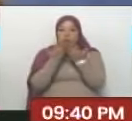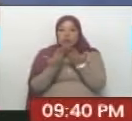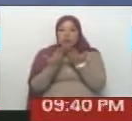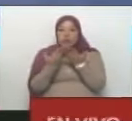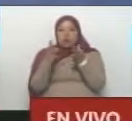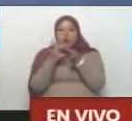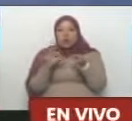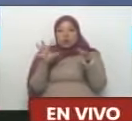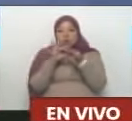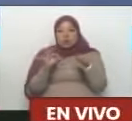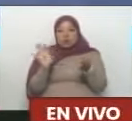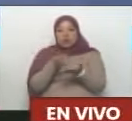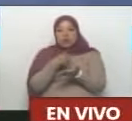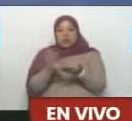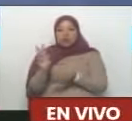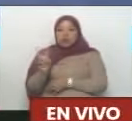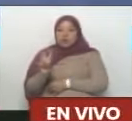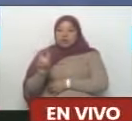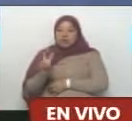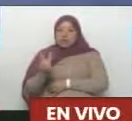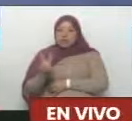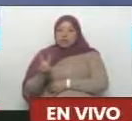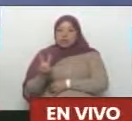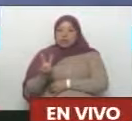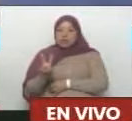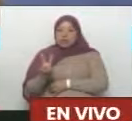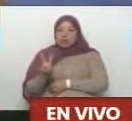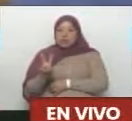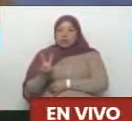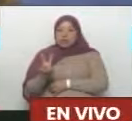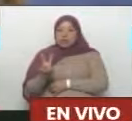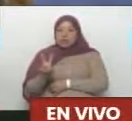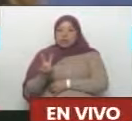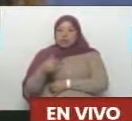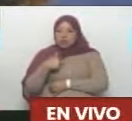mitos y leyendas y canciones venezolanas, y de ahí,